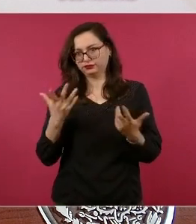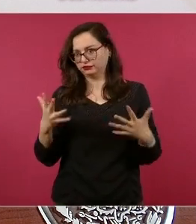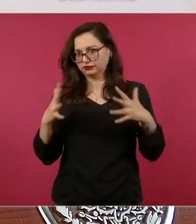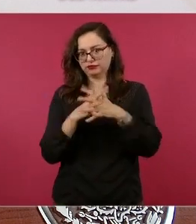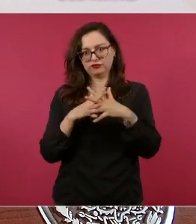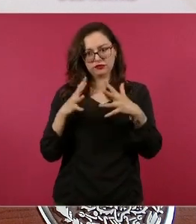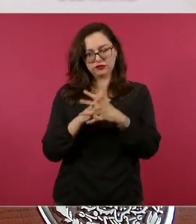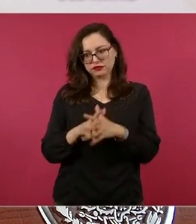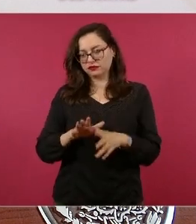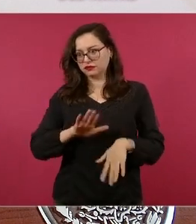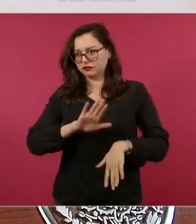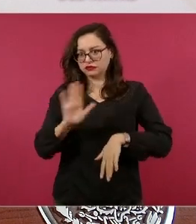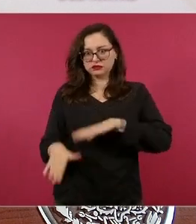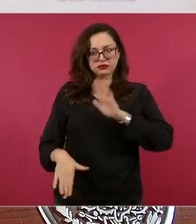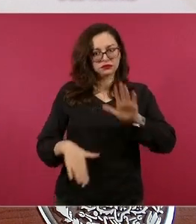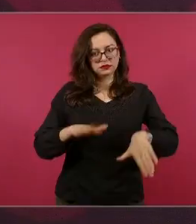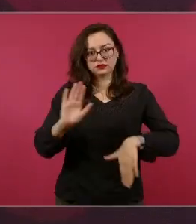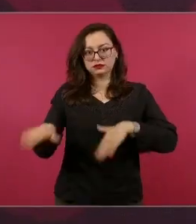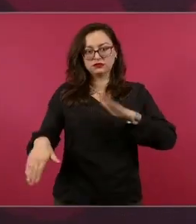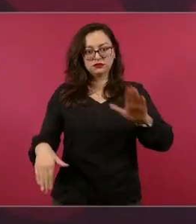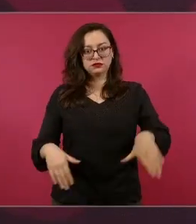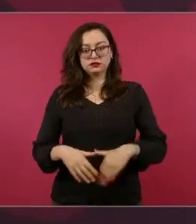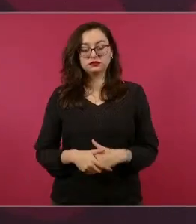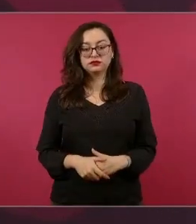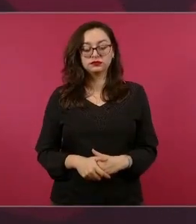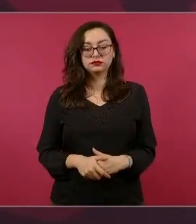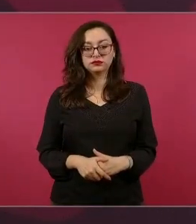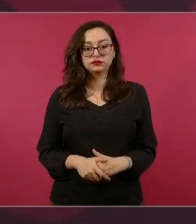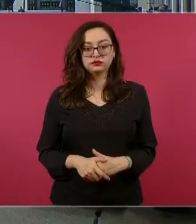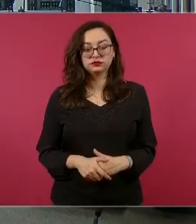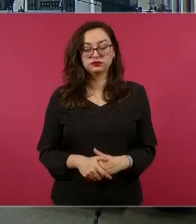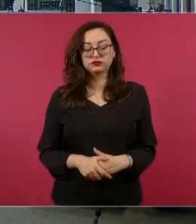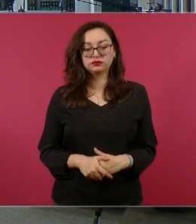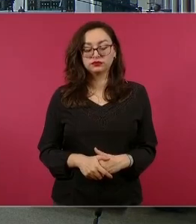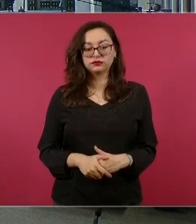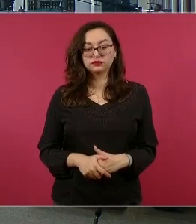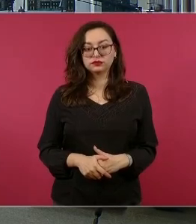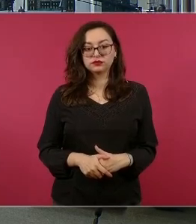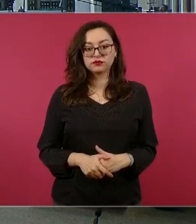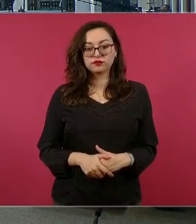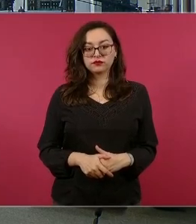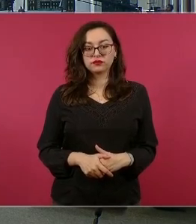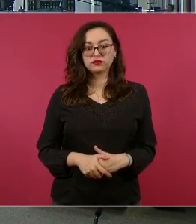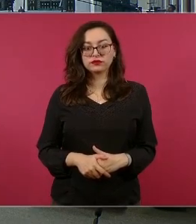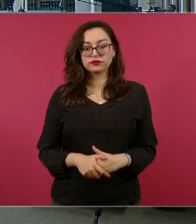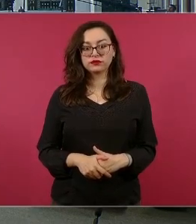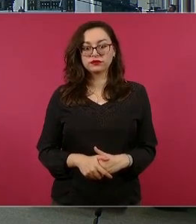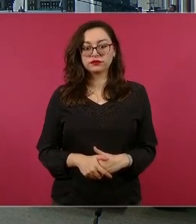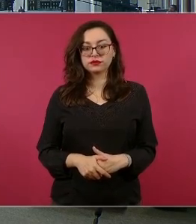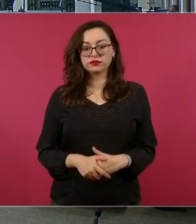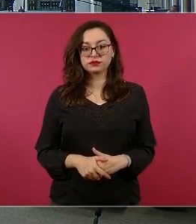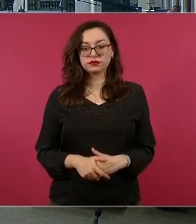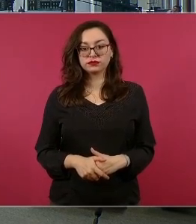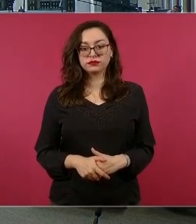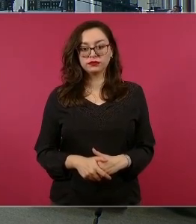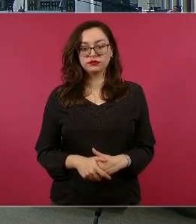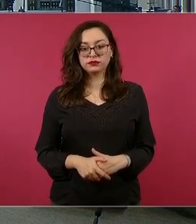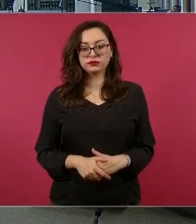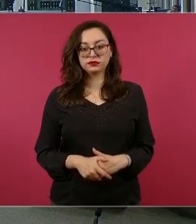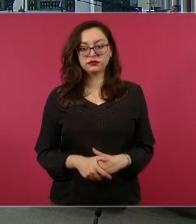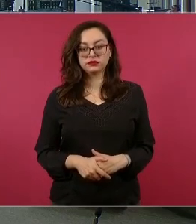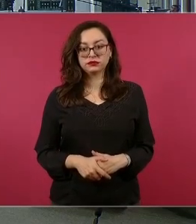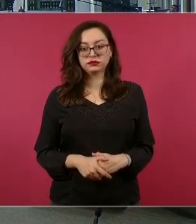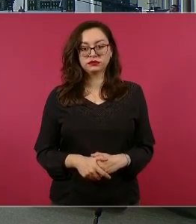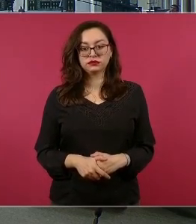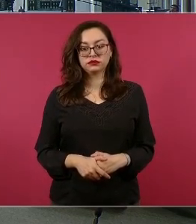muertos, fallecidos. Presidente, ¿este apoyo también se les está dando a nivel psicológico, emocional? Y al